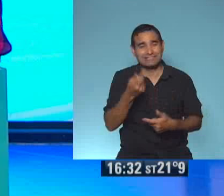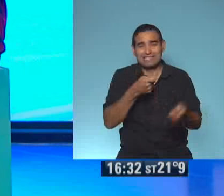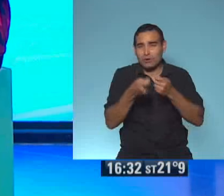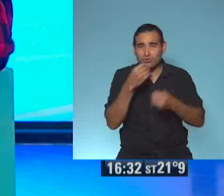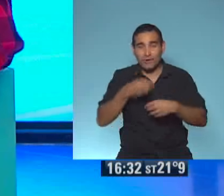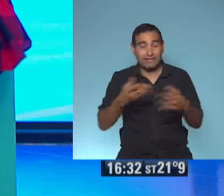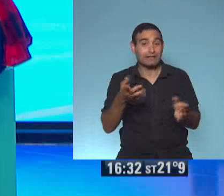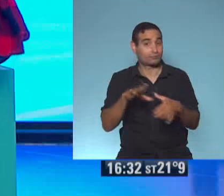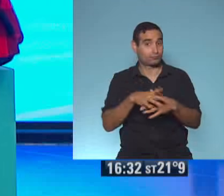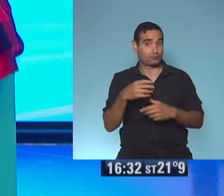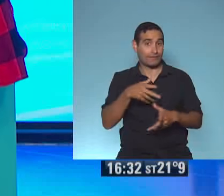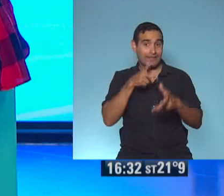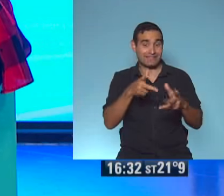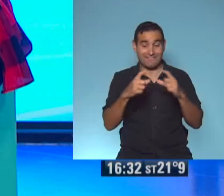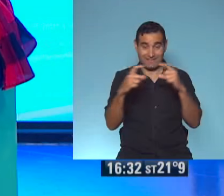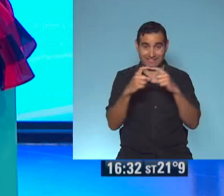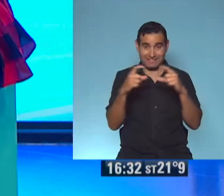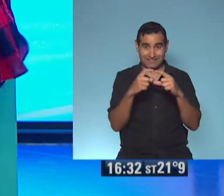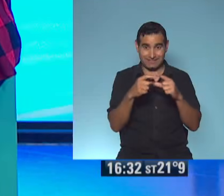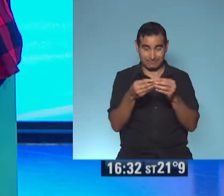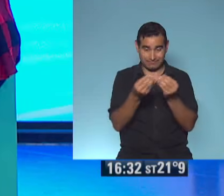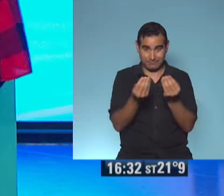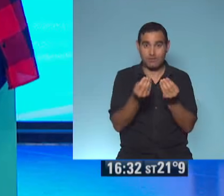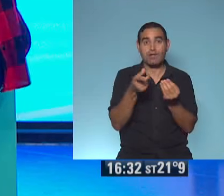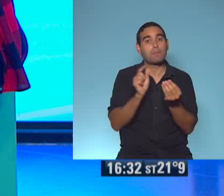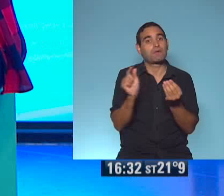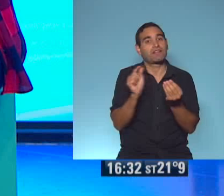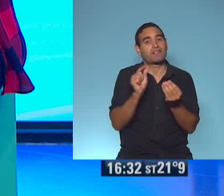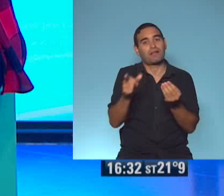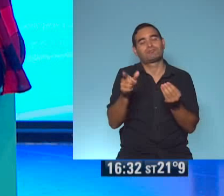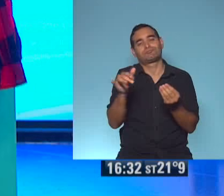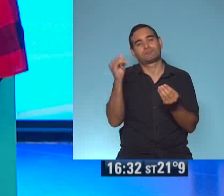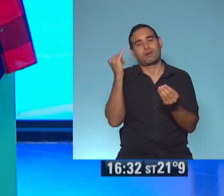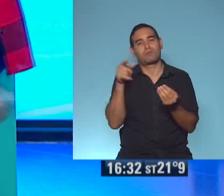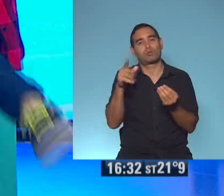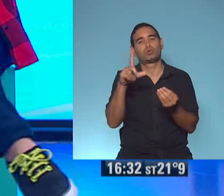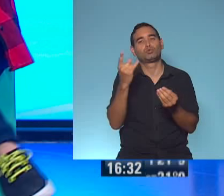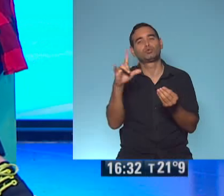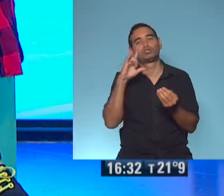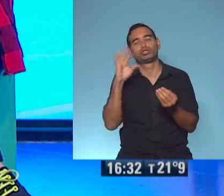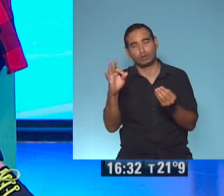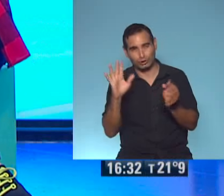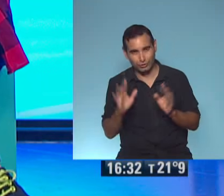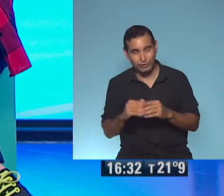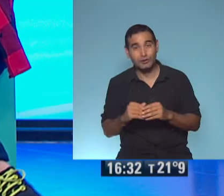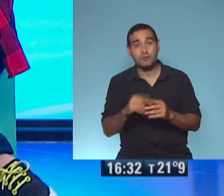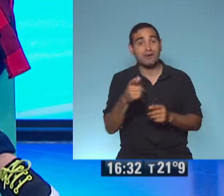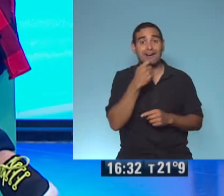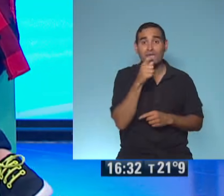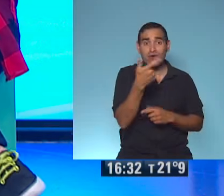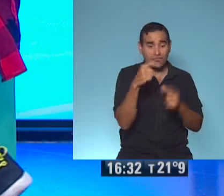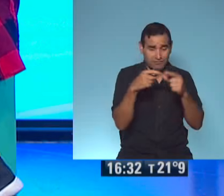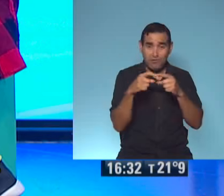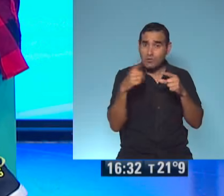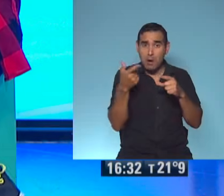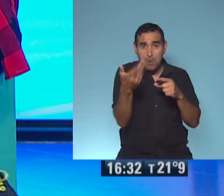hecho, yo les iba a decir que estos billetitos que nosotros usamos nos los prestó el genio de Lucio. Pero si ustedes, por ejemplo, no tienen estos en